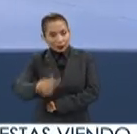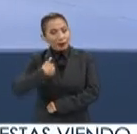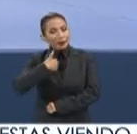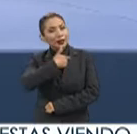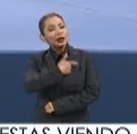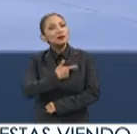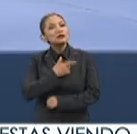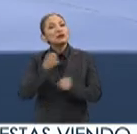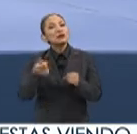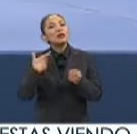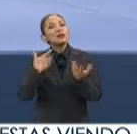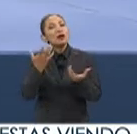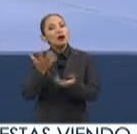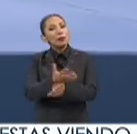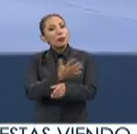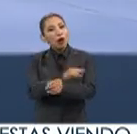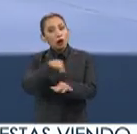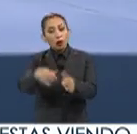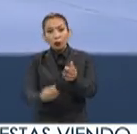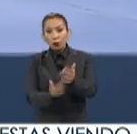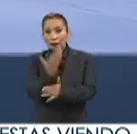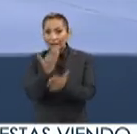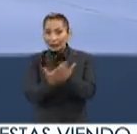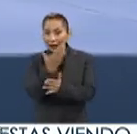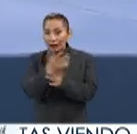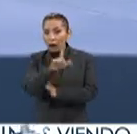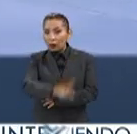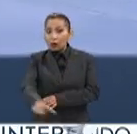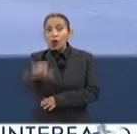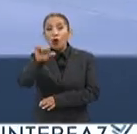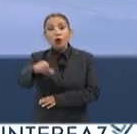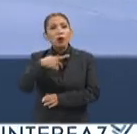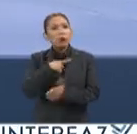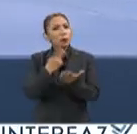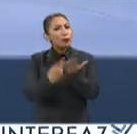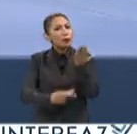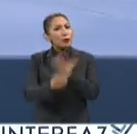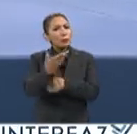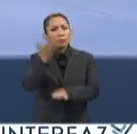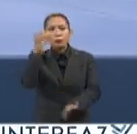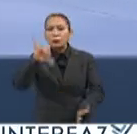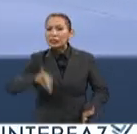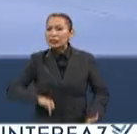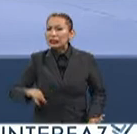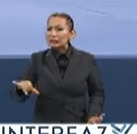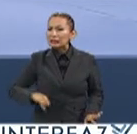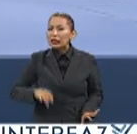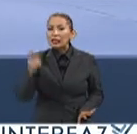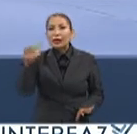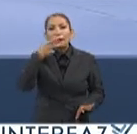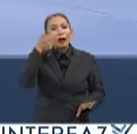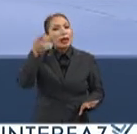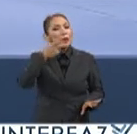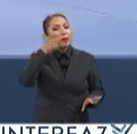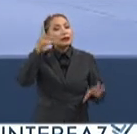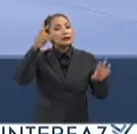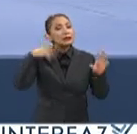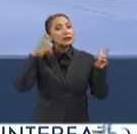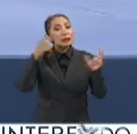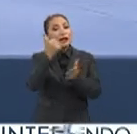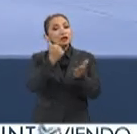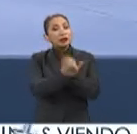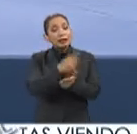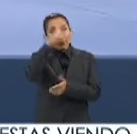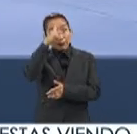un placer estar con ustedes esta nueva mañana de lunes. Hoy tenemos un programa muy interesante. Hablaremos de la Ciudad de México